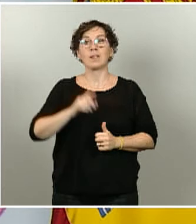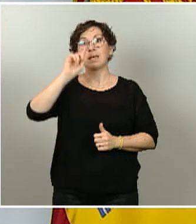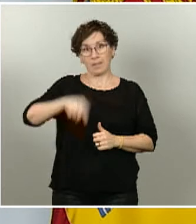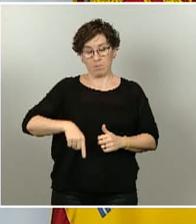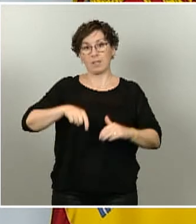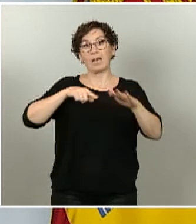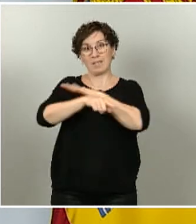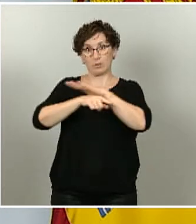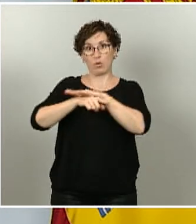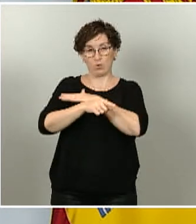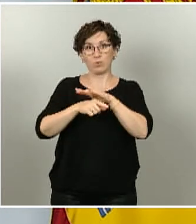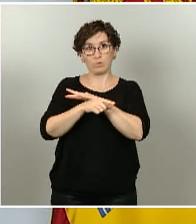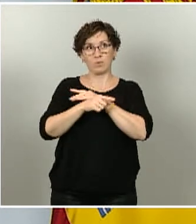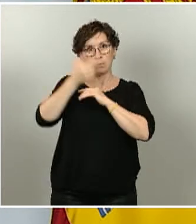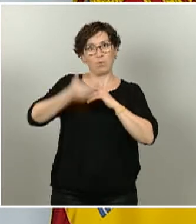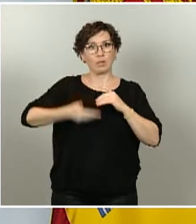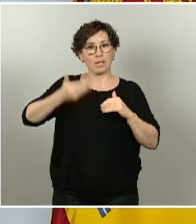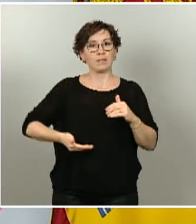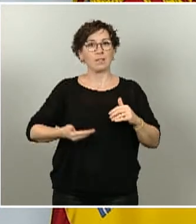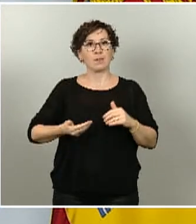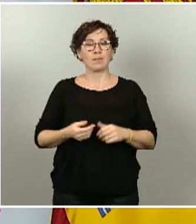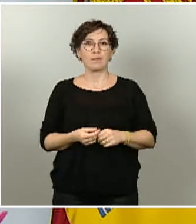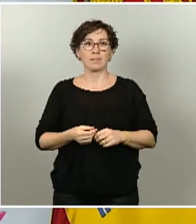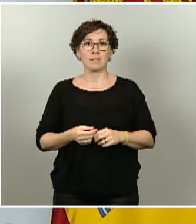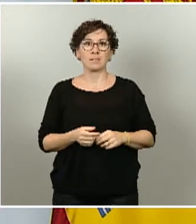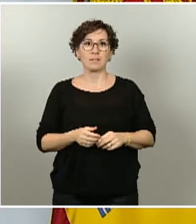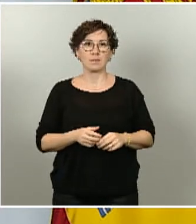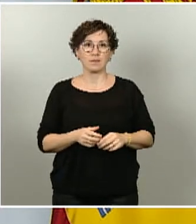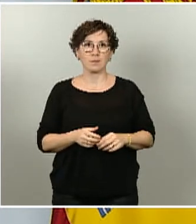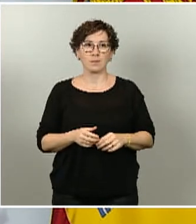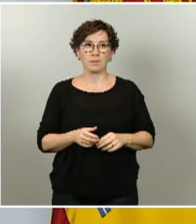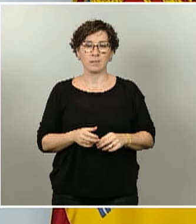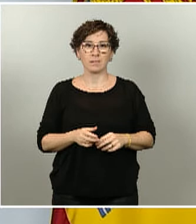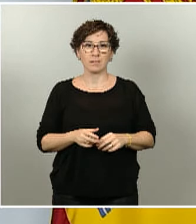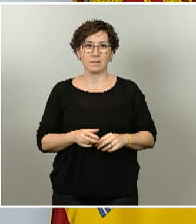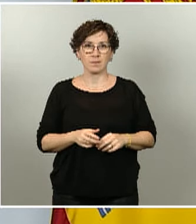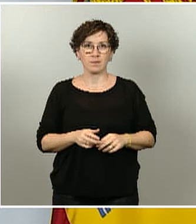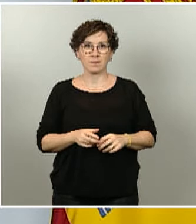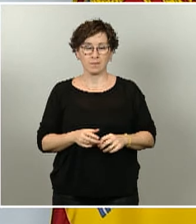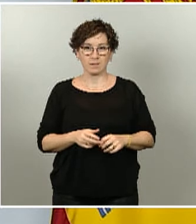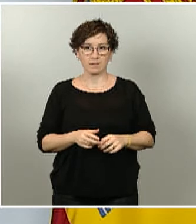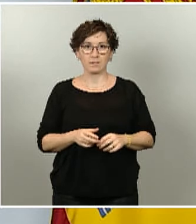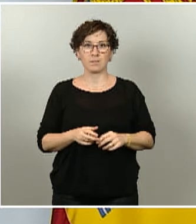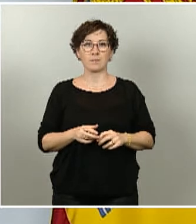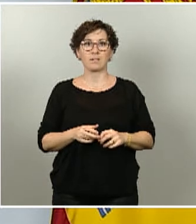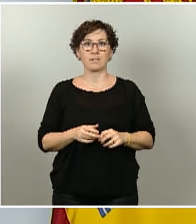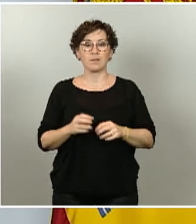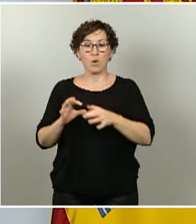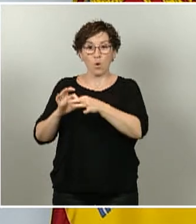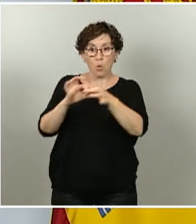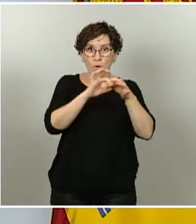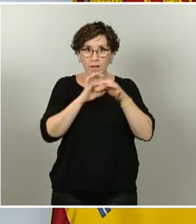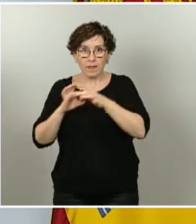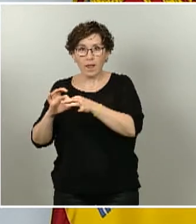respaldo y la adhesión del conjunto de la sociedad y de las fuerzas políticas, por tanto, la unidad, las sinergias, la capacidad de